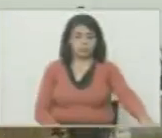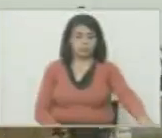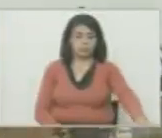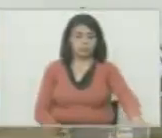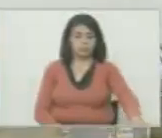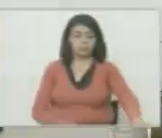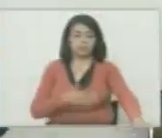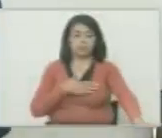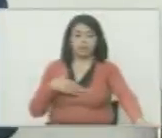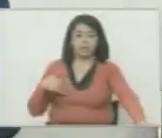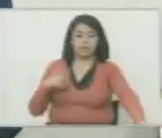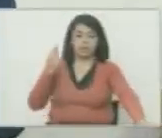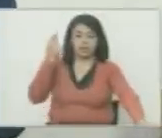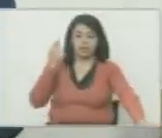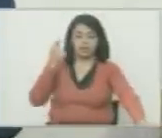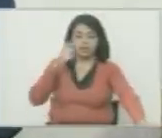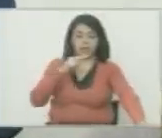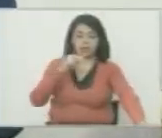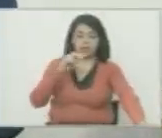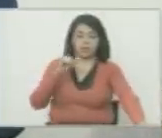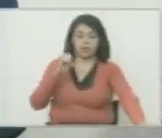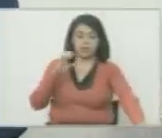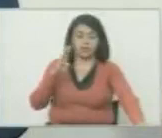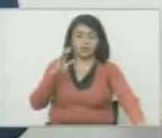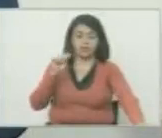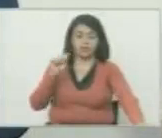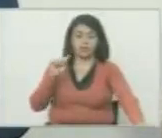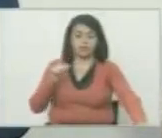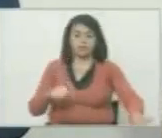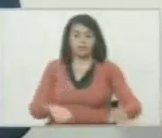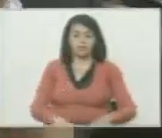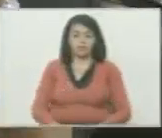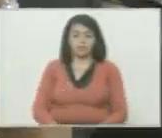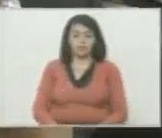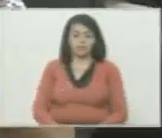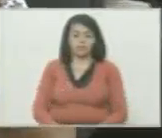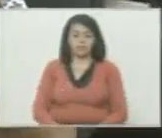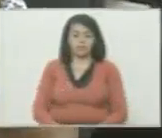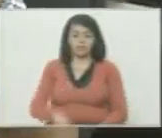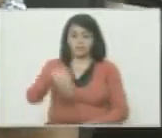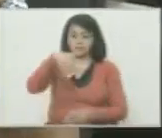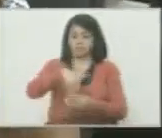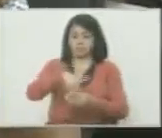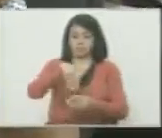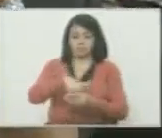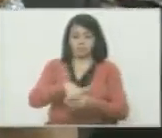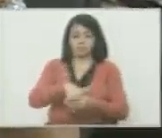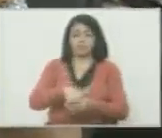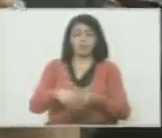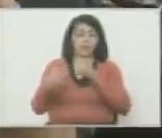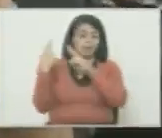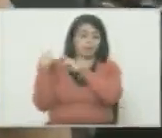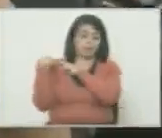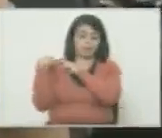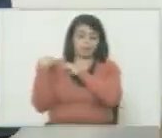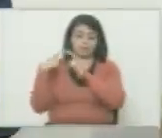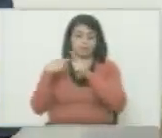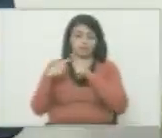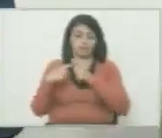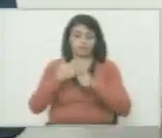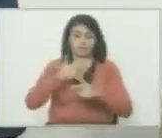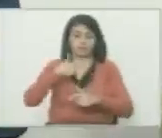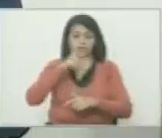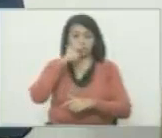Querida diputada Neiva Juliana Pérez, electa en representación de